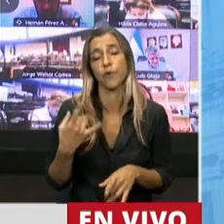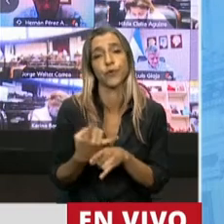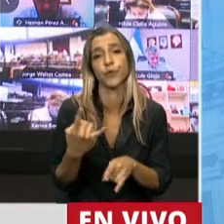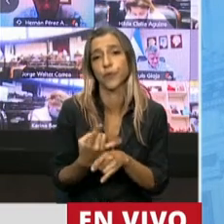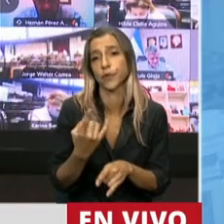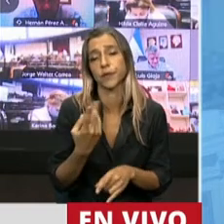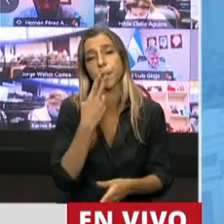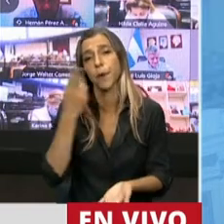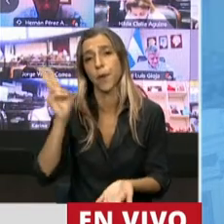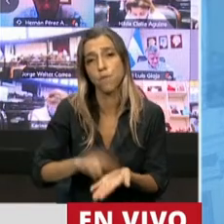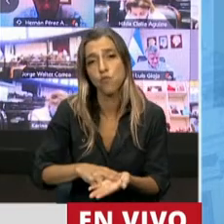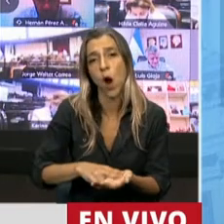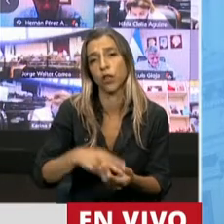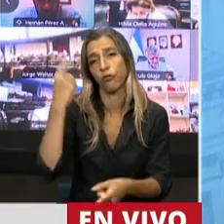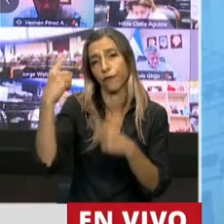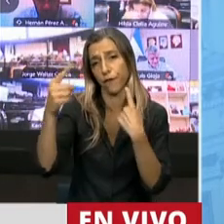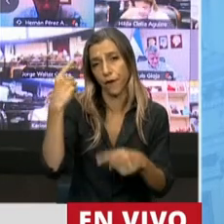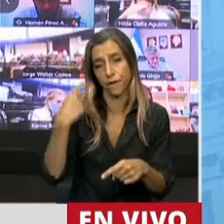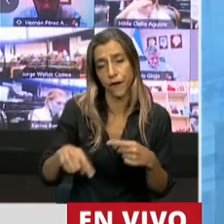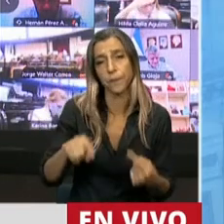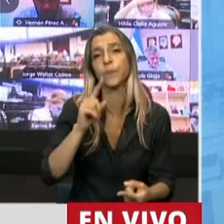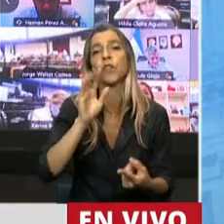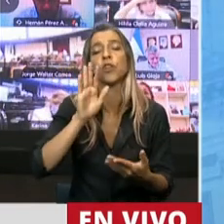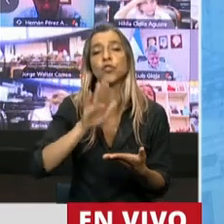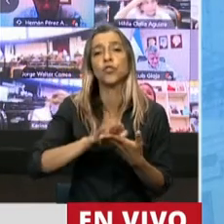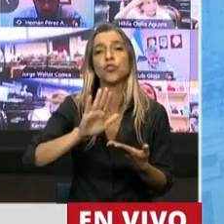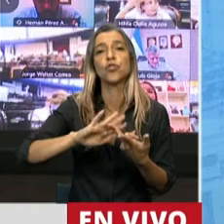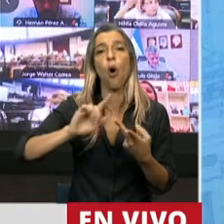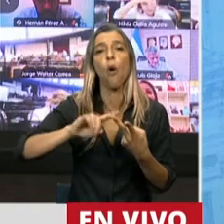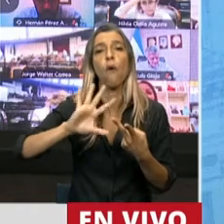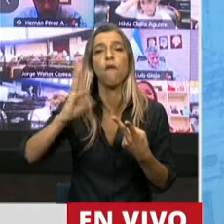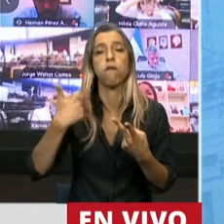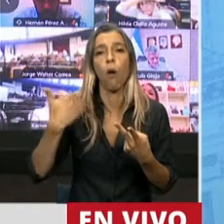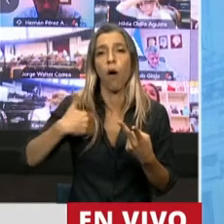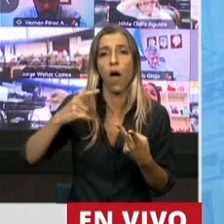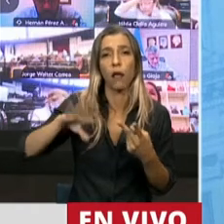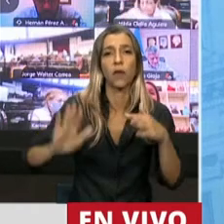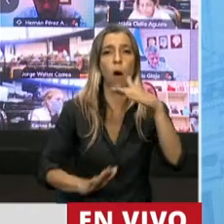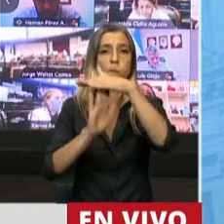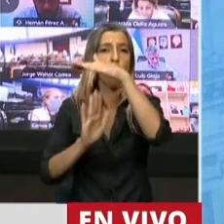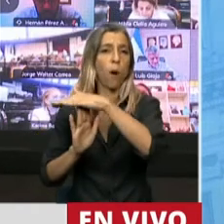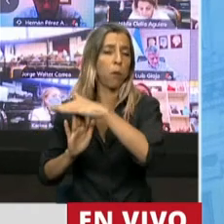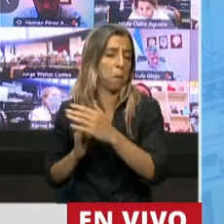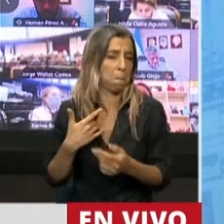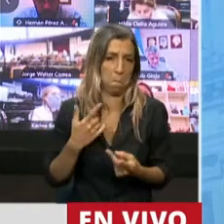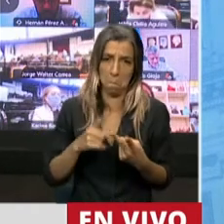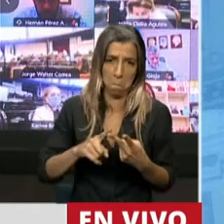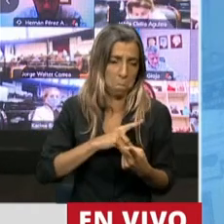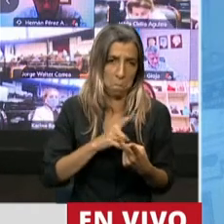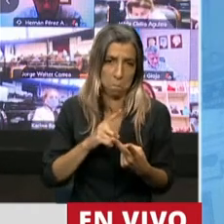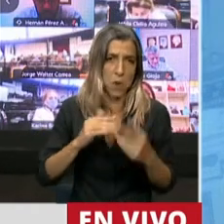unitaria en la burocracia nacional, unitaria en las decisiones,